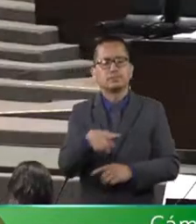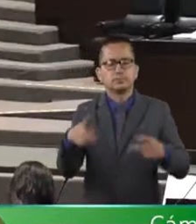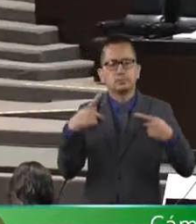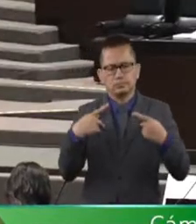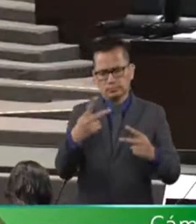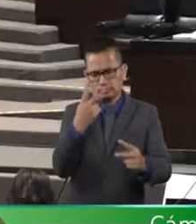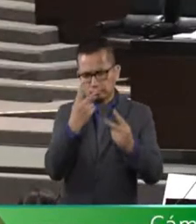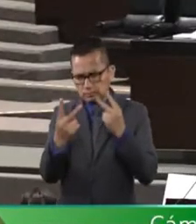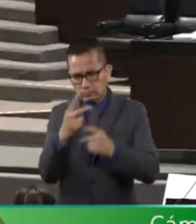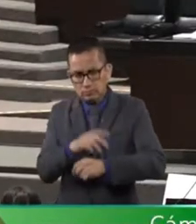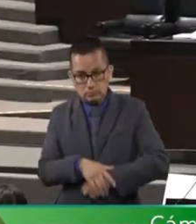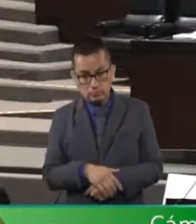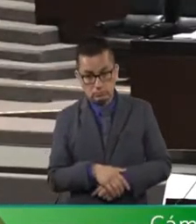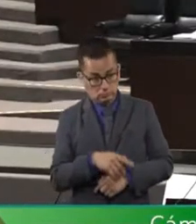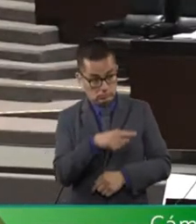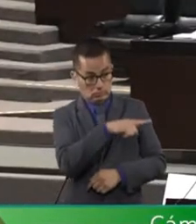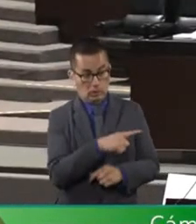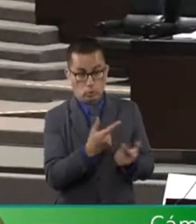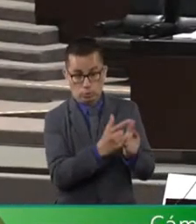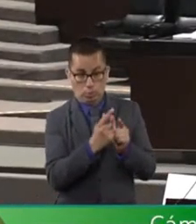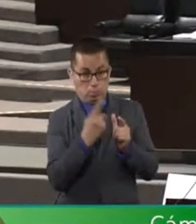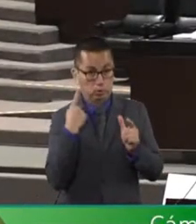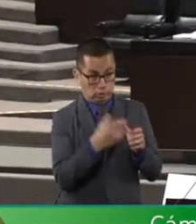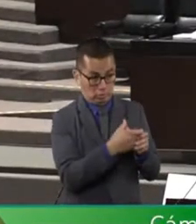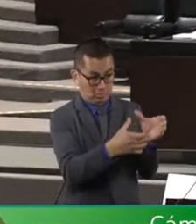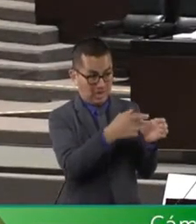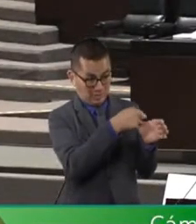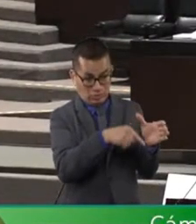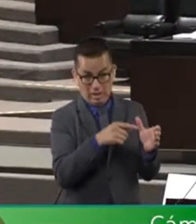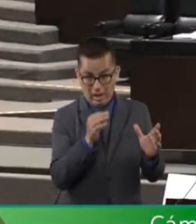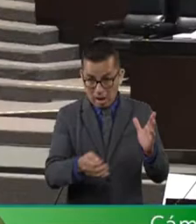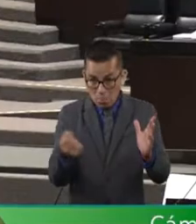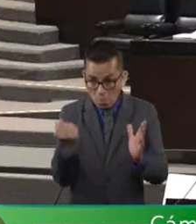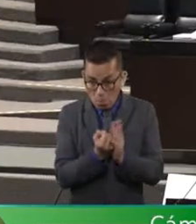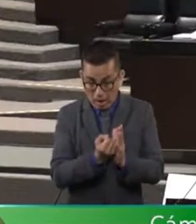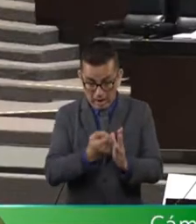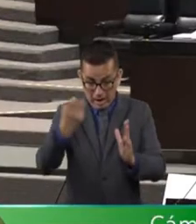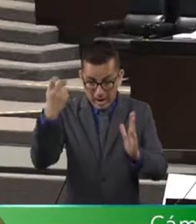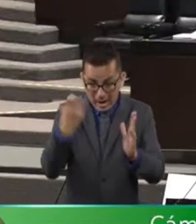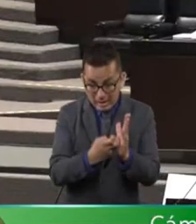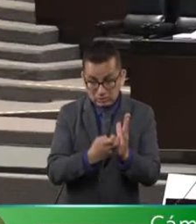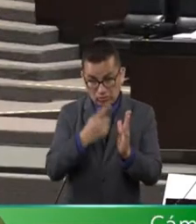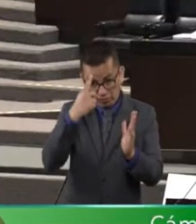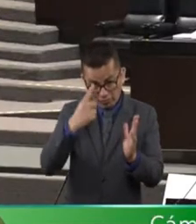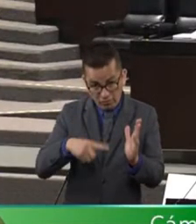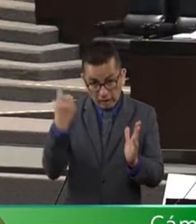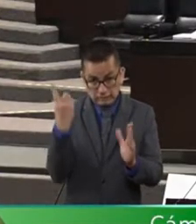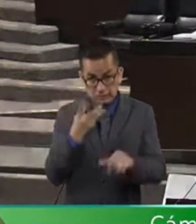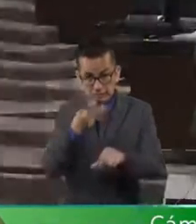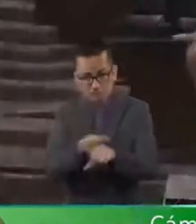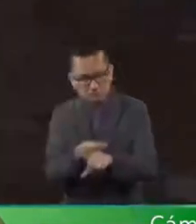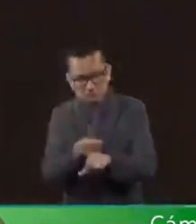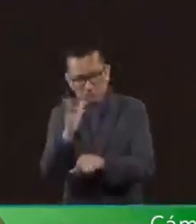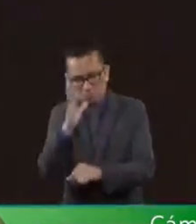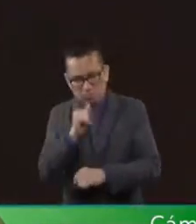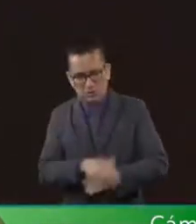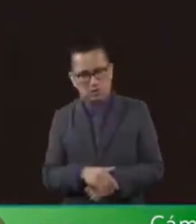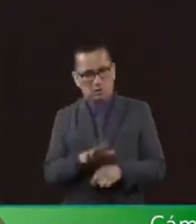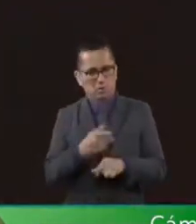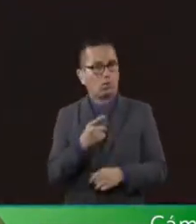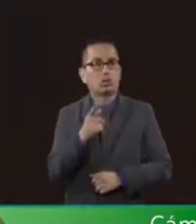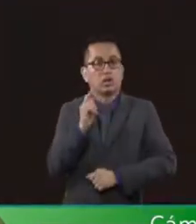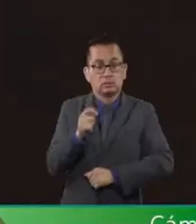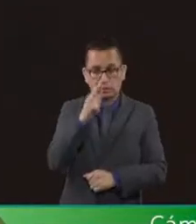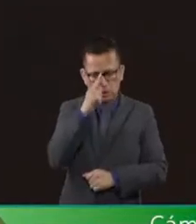lo que hoy quiere aprobar la mayoría no va a ser tan fácil remediarlo cuando se den cuenta de su error, porque el poder no